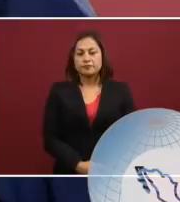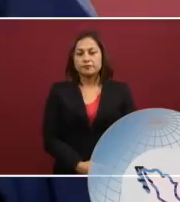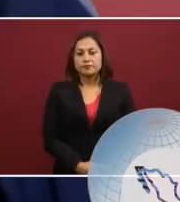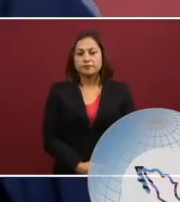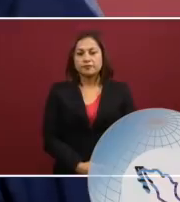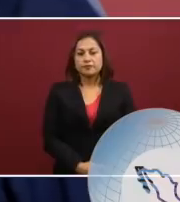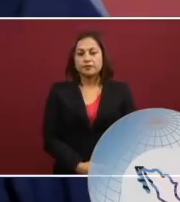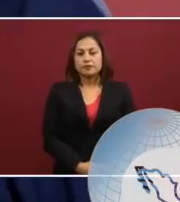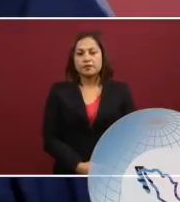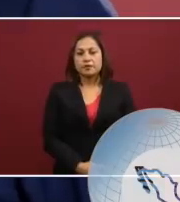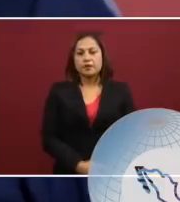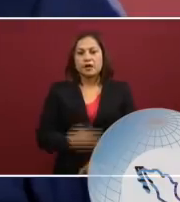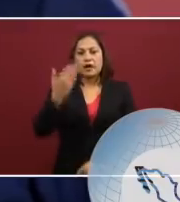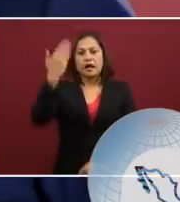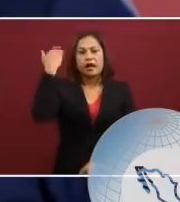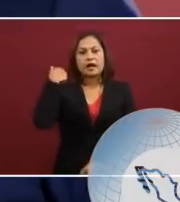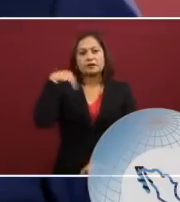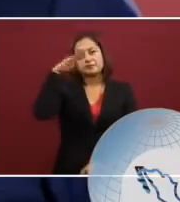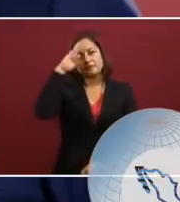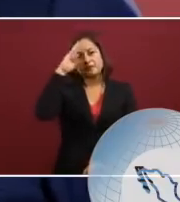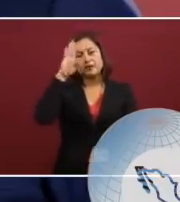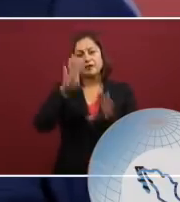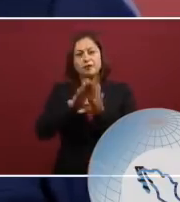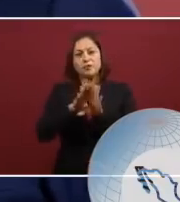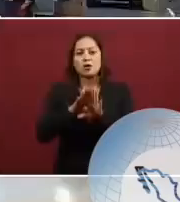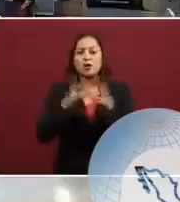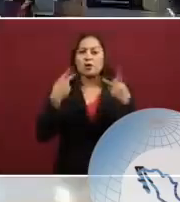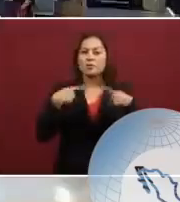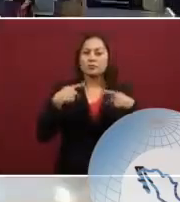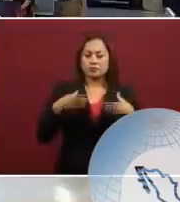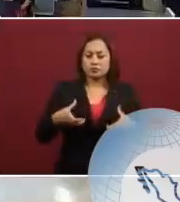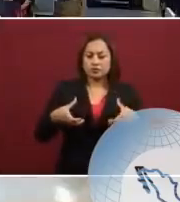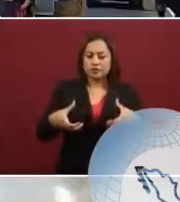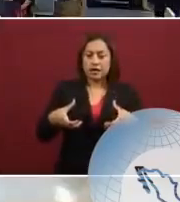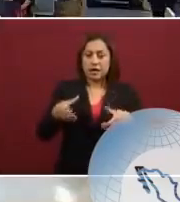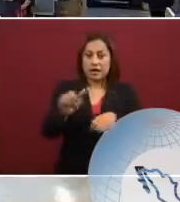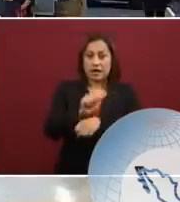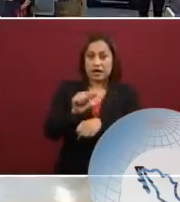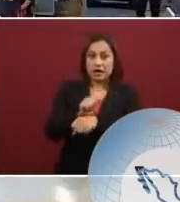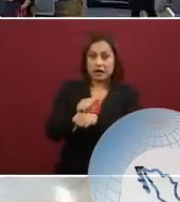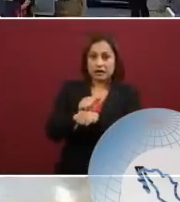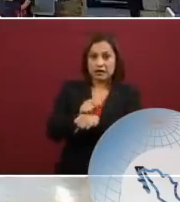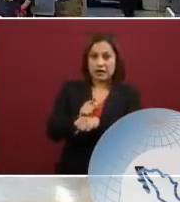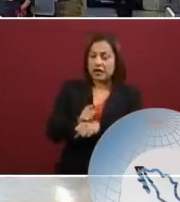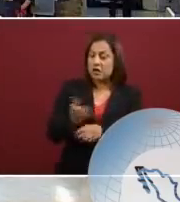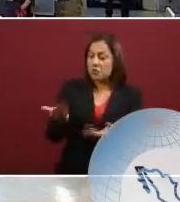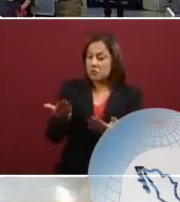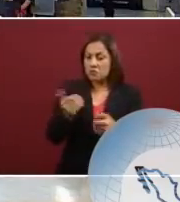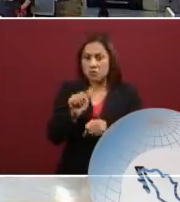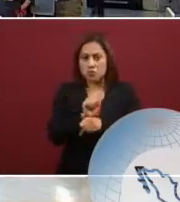los los franeleros,